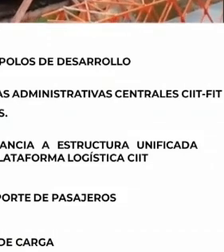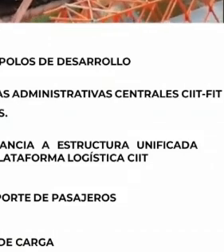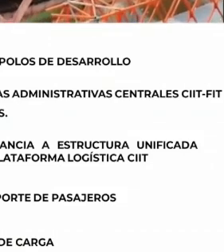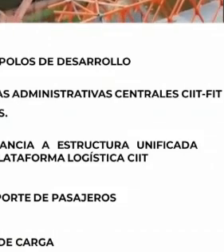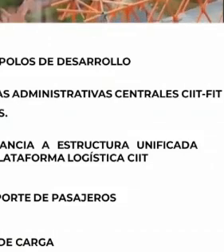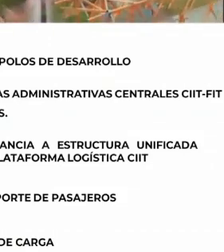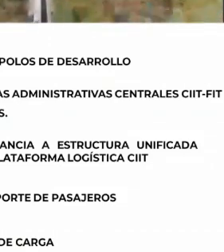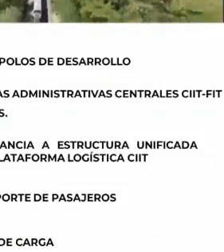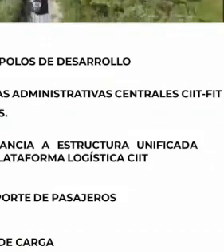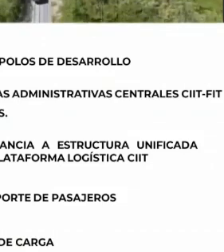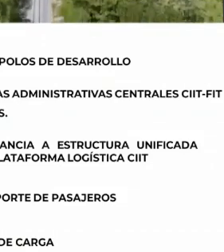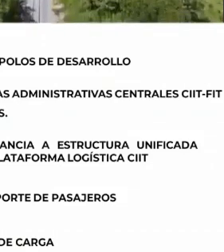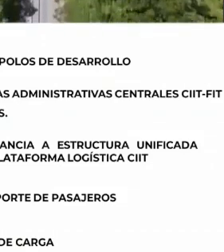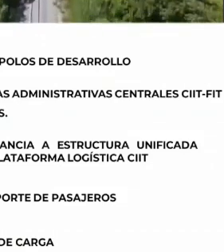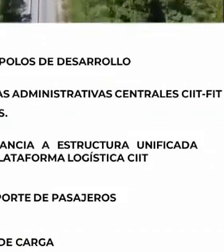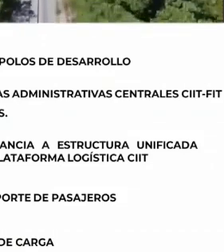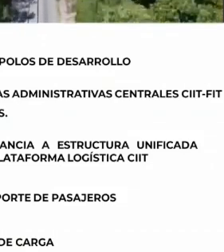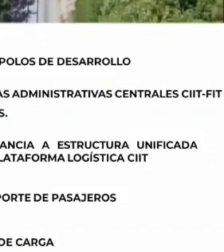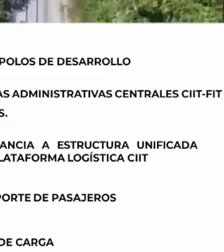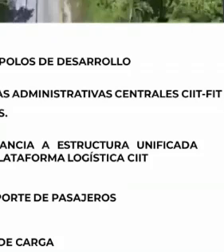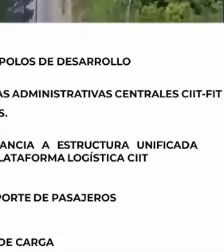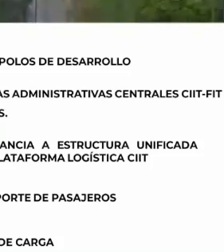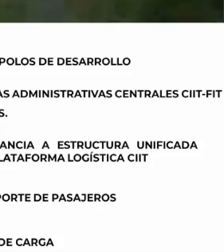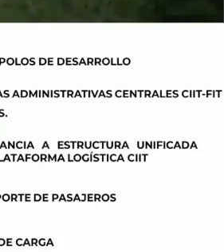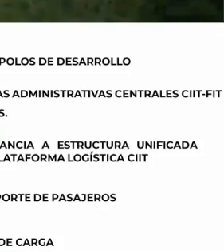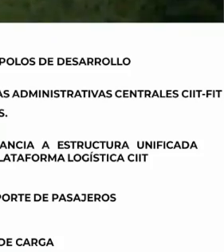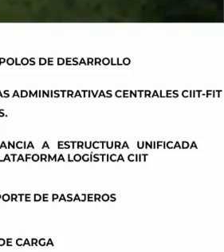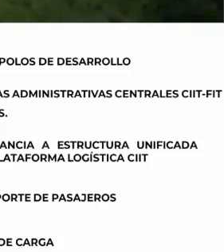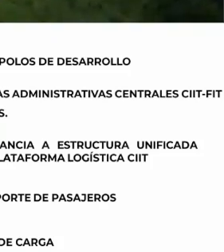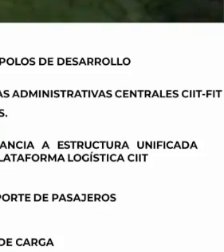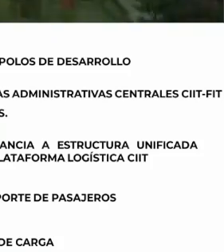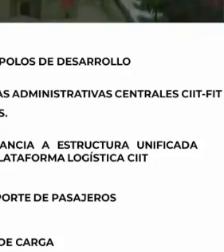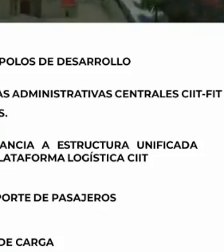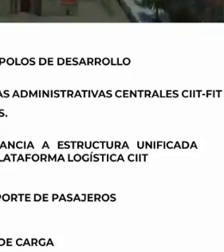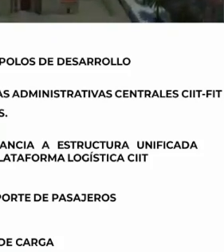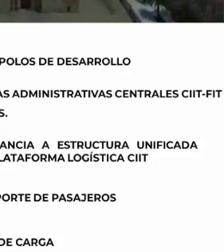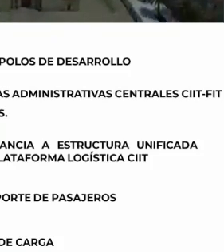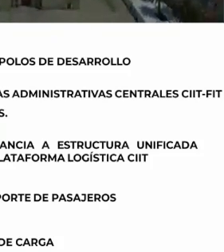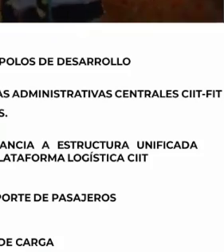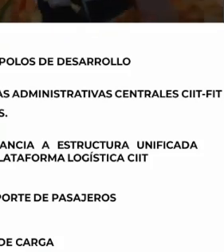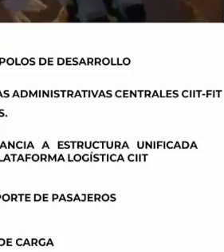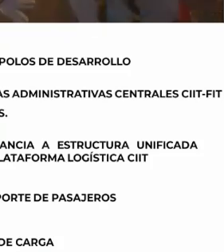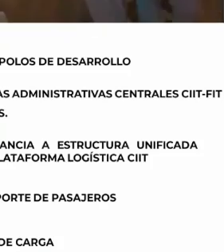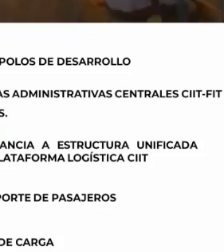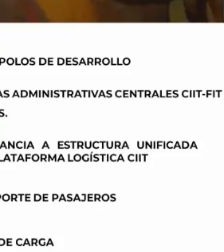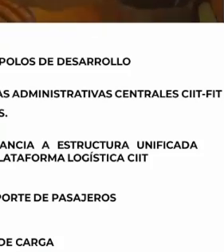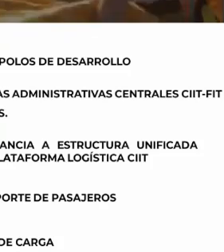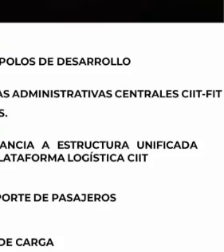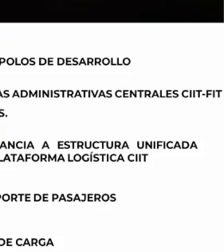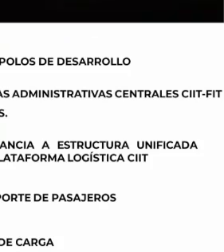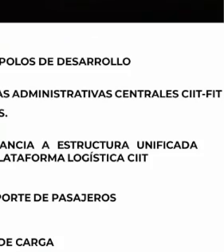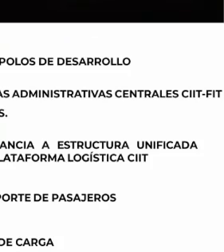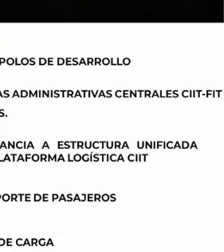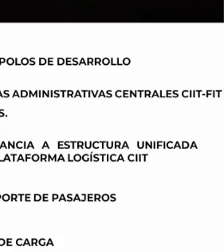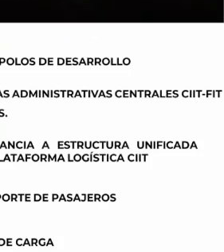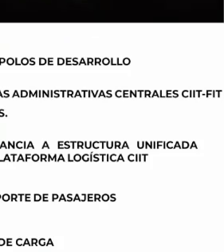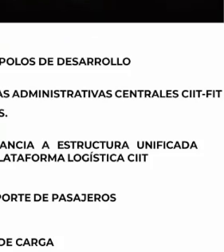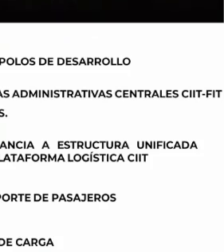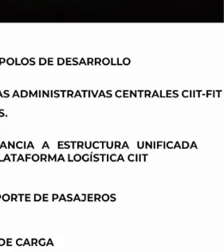hay 1.050 elementos desplegados, tenemos 18 destacamentos y 3 estaciones navales avanzadas